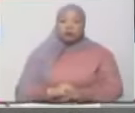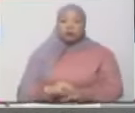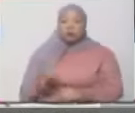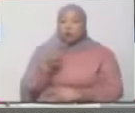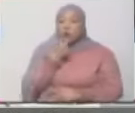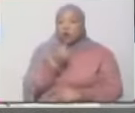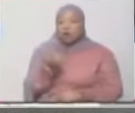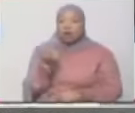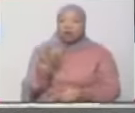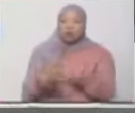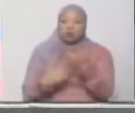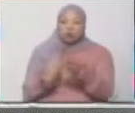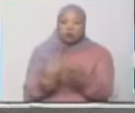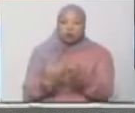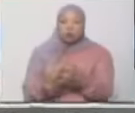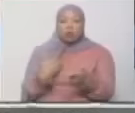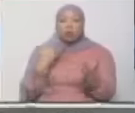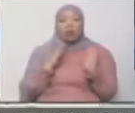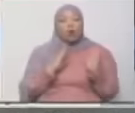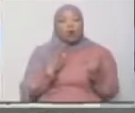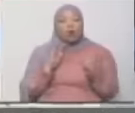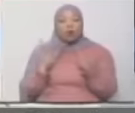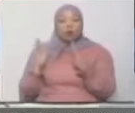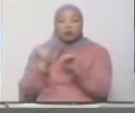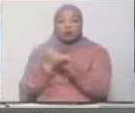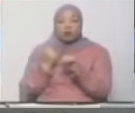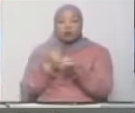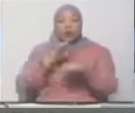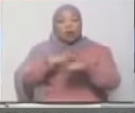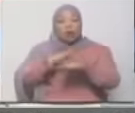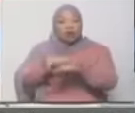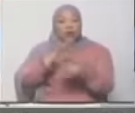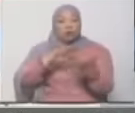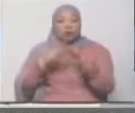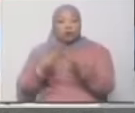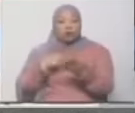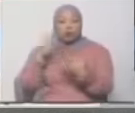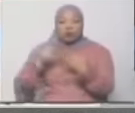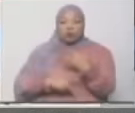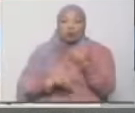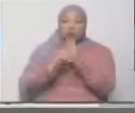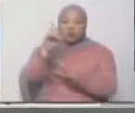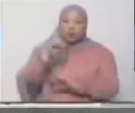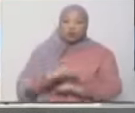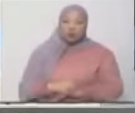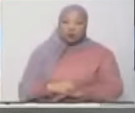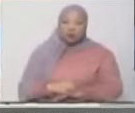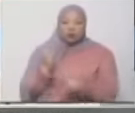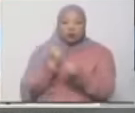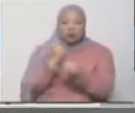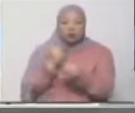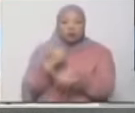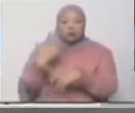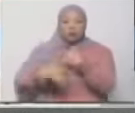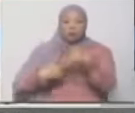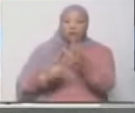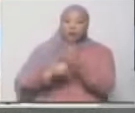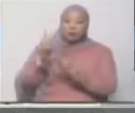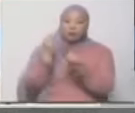sencillo para ver el nivel organizativo, la capacidad de convocatoria, los proyectos en desarrollo y el nivel de